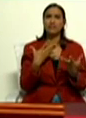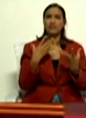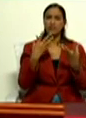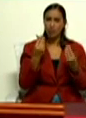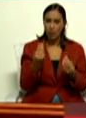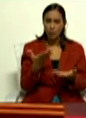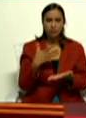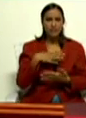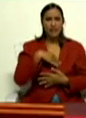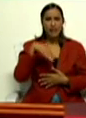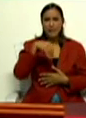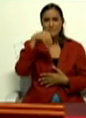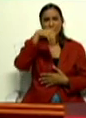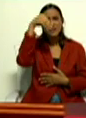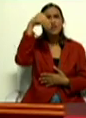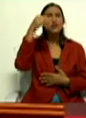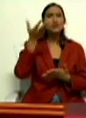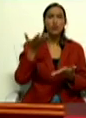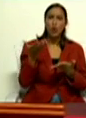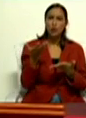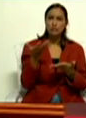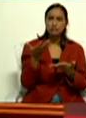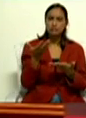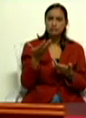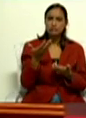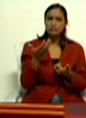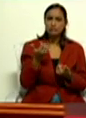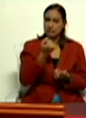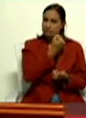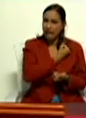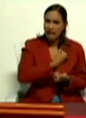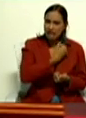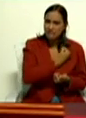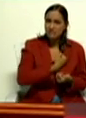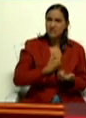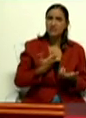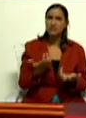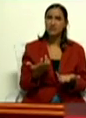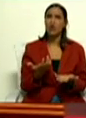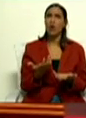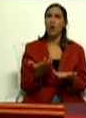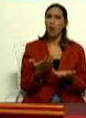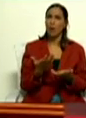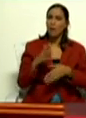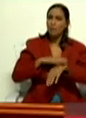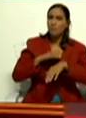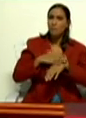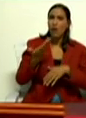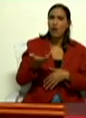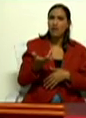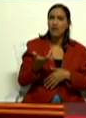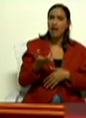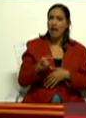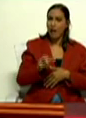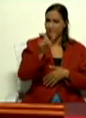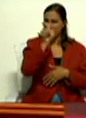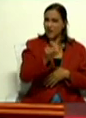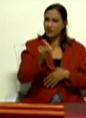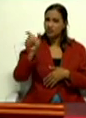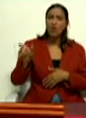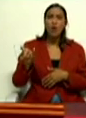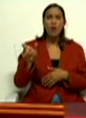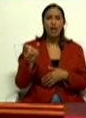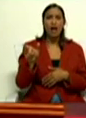nivel de espiritualidad, de sacrificio, que personas como estas, entre ellas algunas ONG